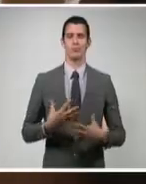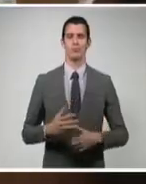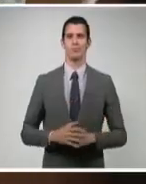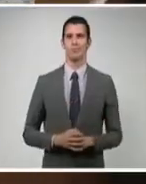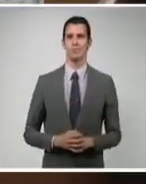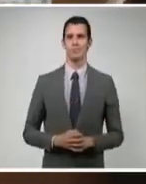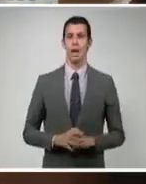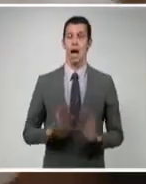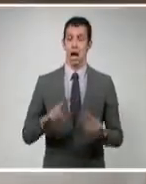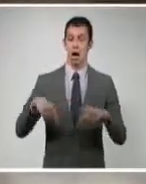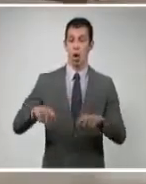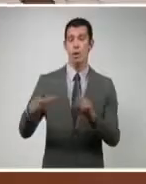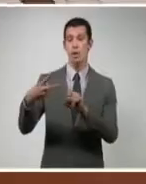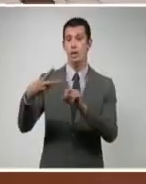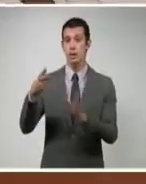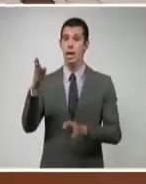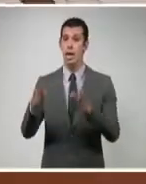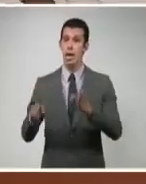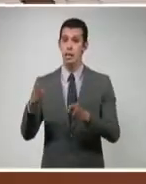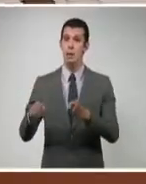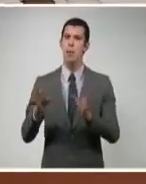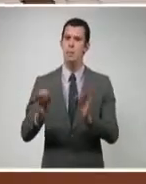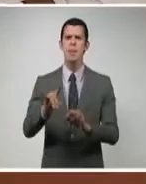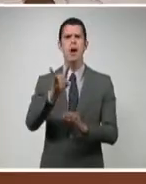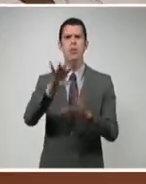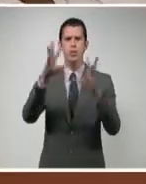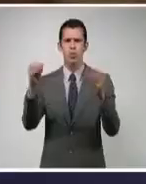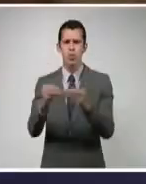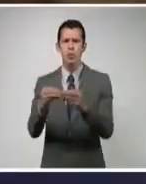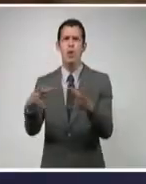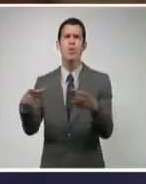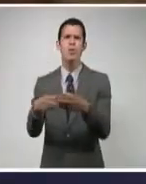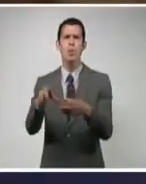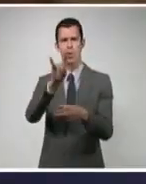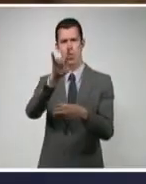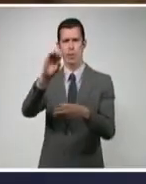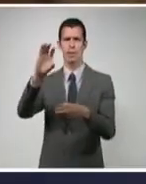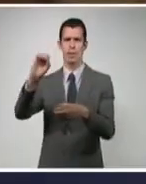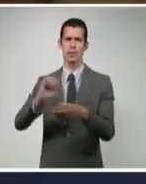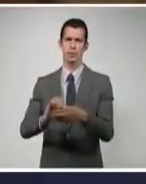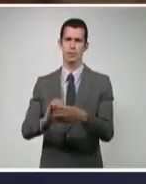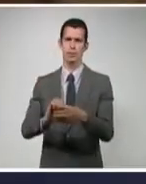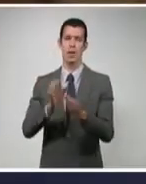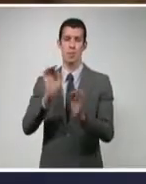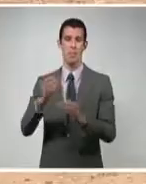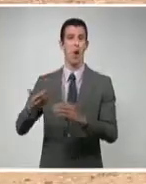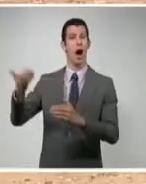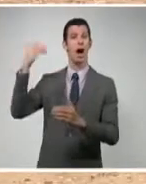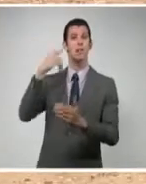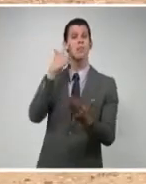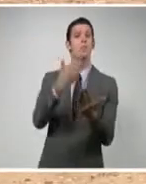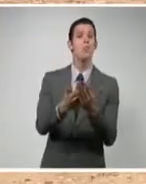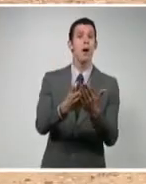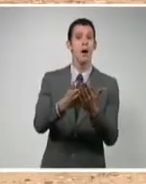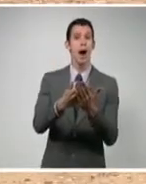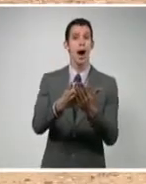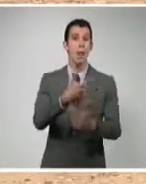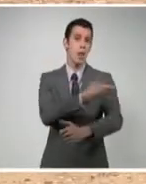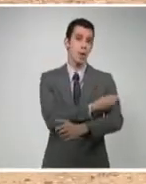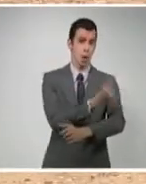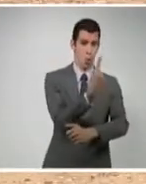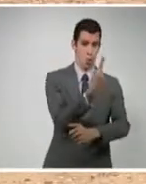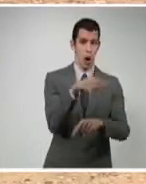900 voluntarios con el mismo esquema de vacunación de los estudios anteriores en este cita está ocurriendo en dos procesos importa